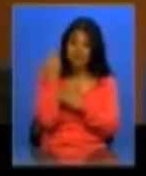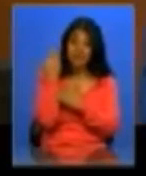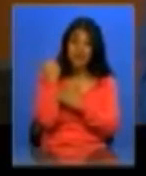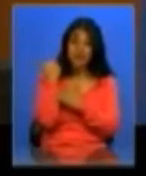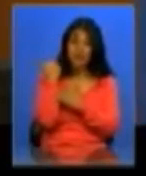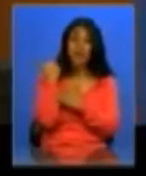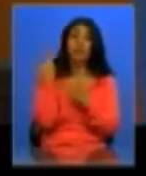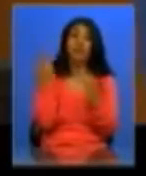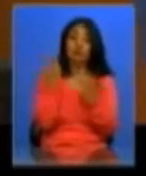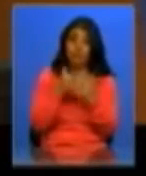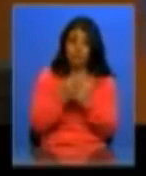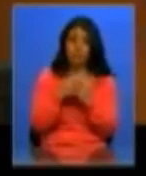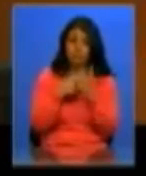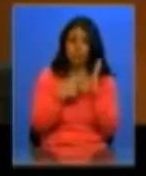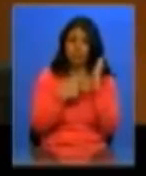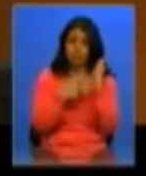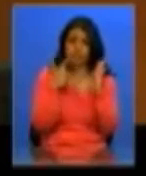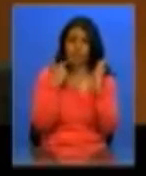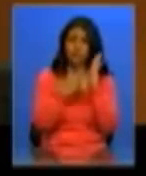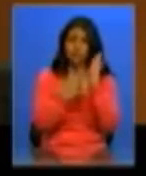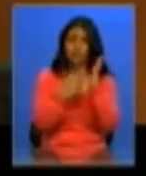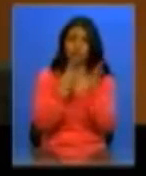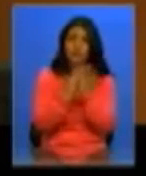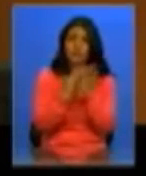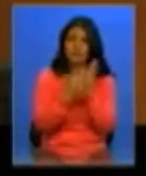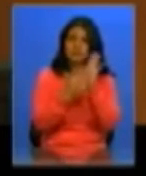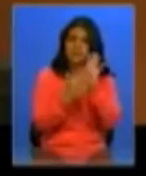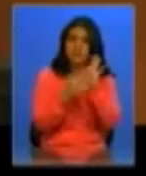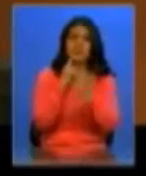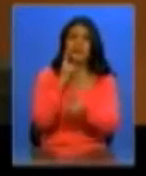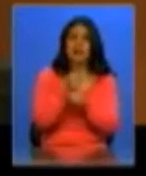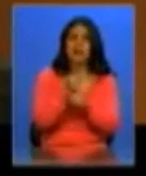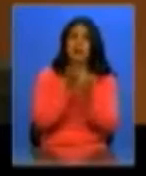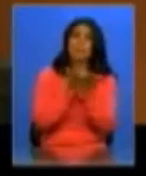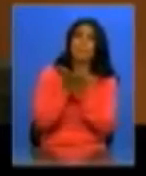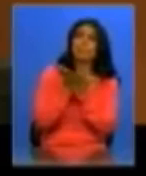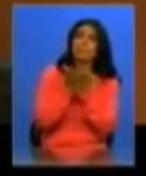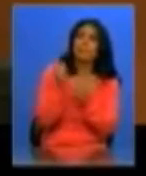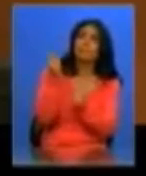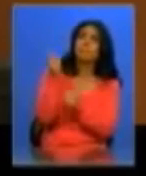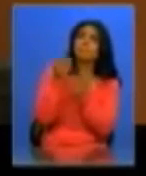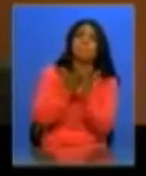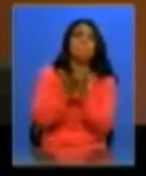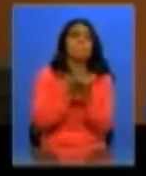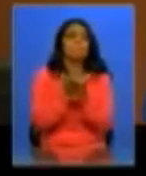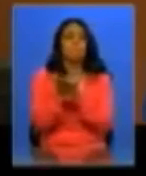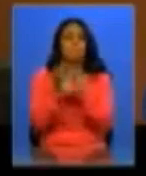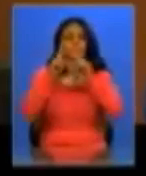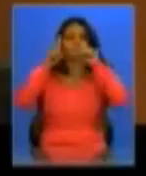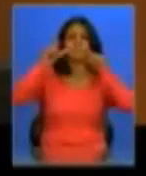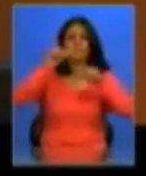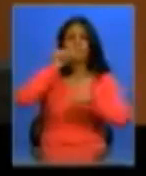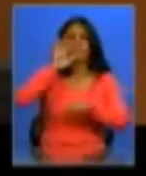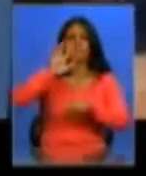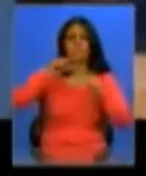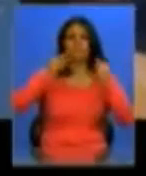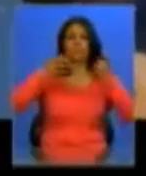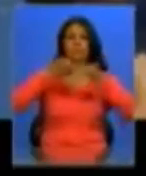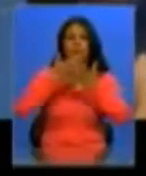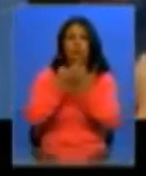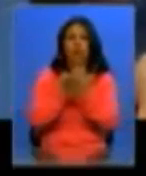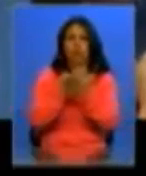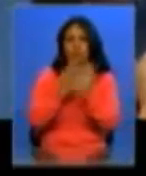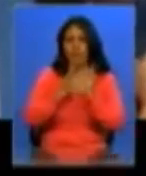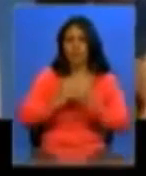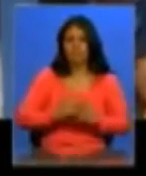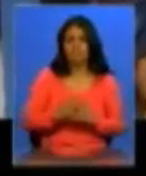institucionalidad económica, y se lo voy a demostrar, estaba diseñada para servir a los intereses privados de ciertos grupos económicos. Queridos